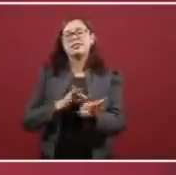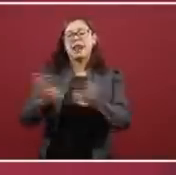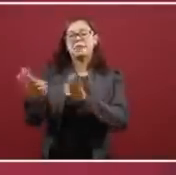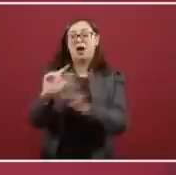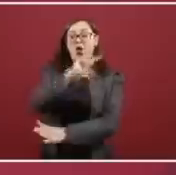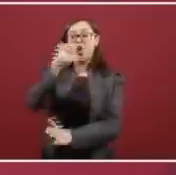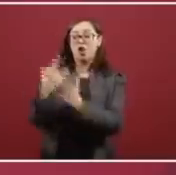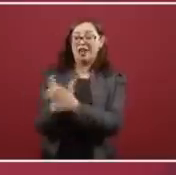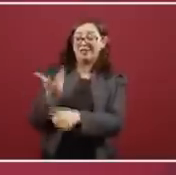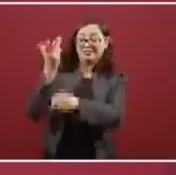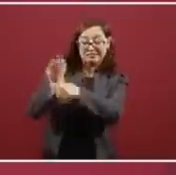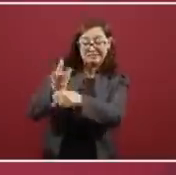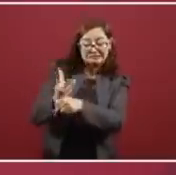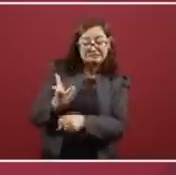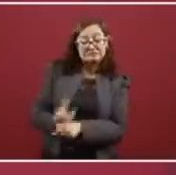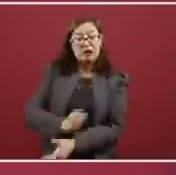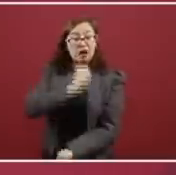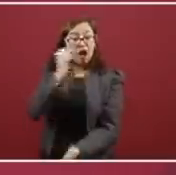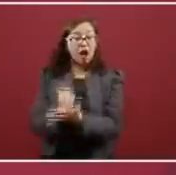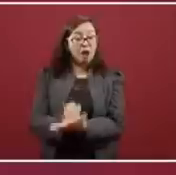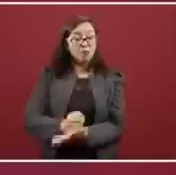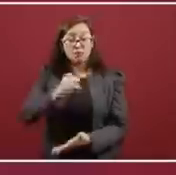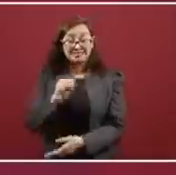está en el senado